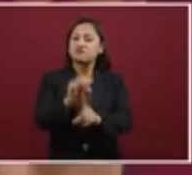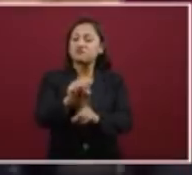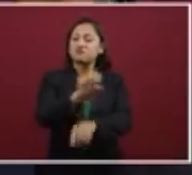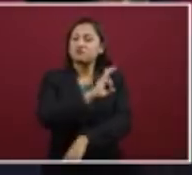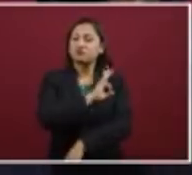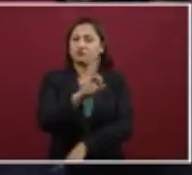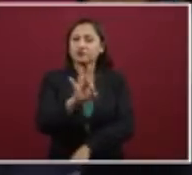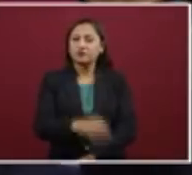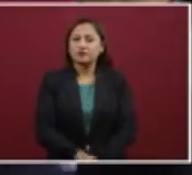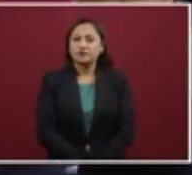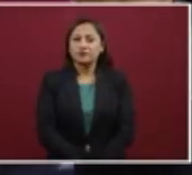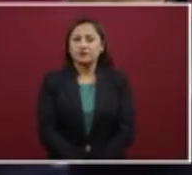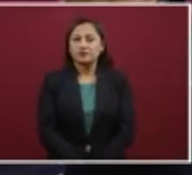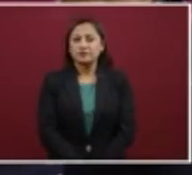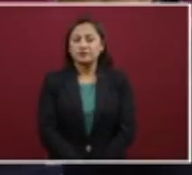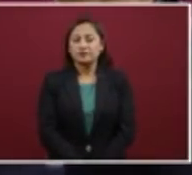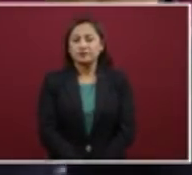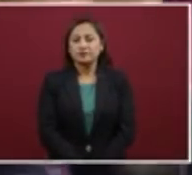Esa